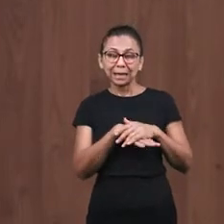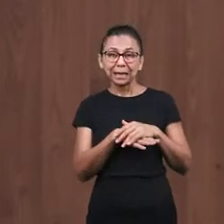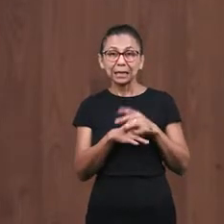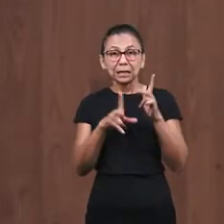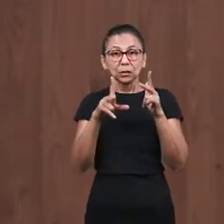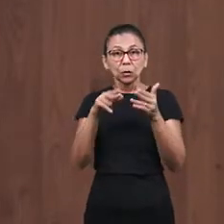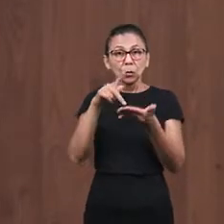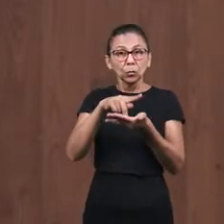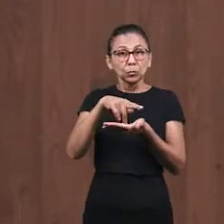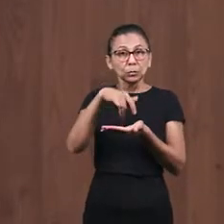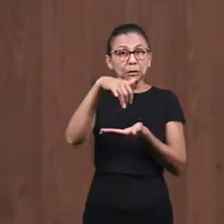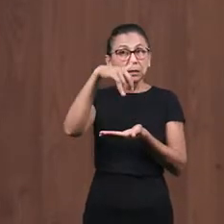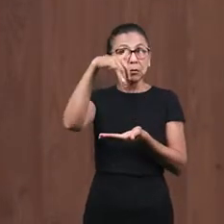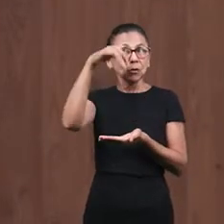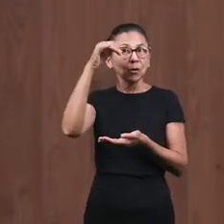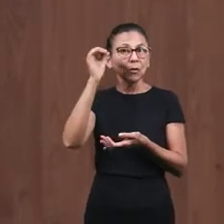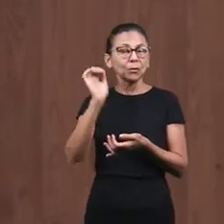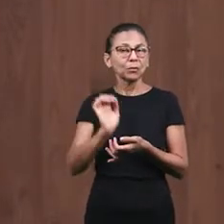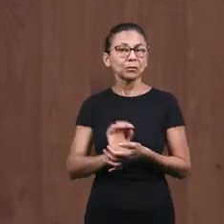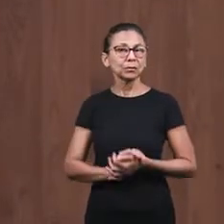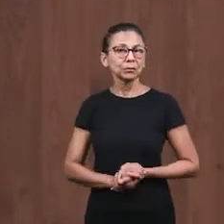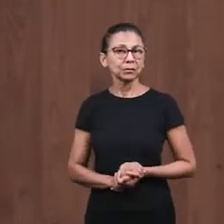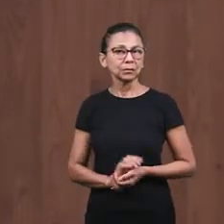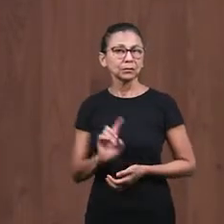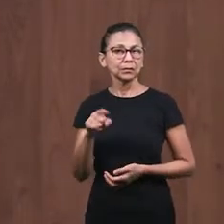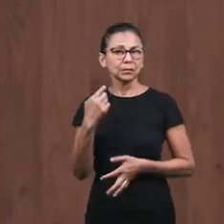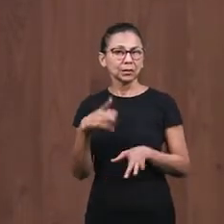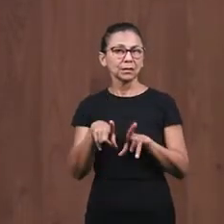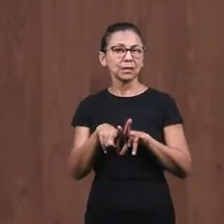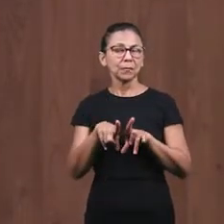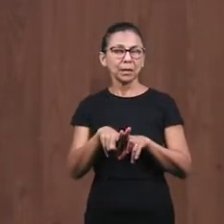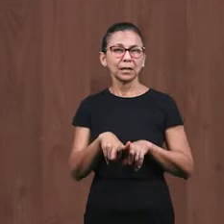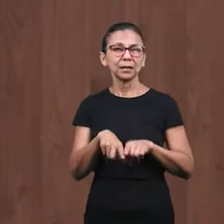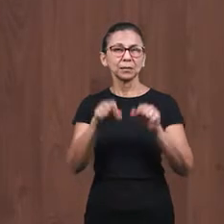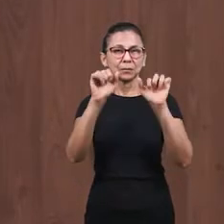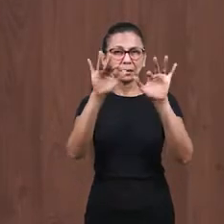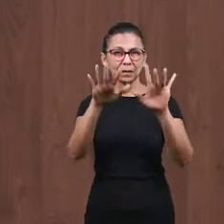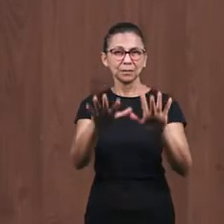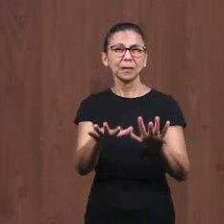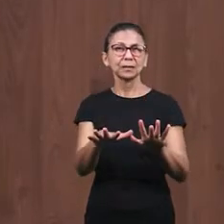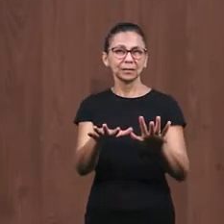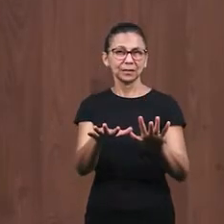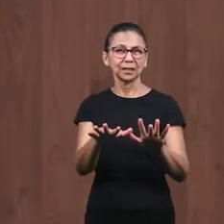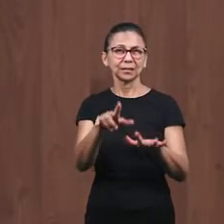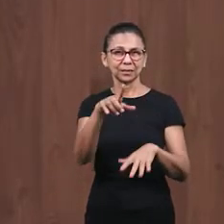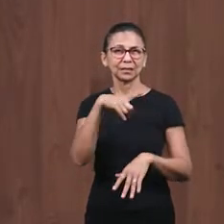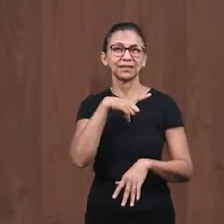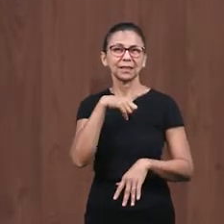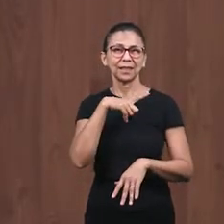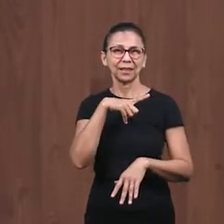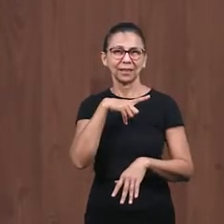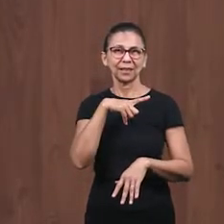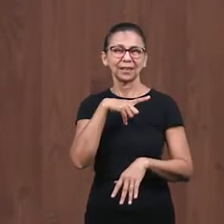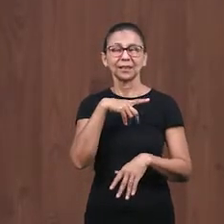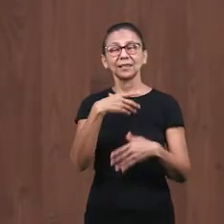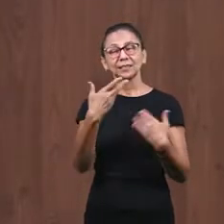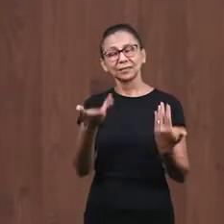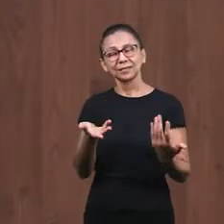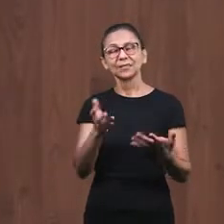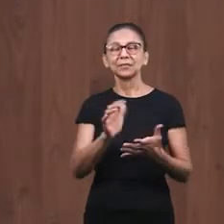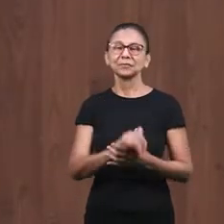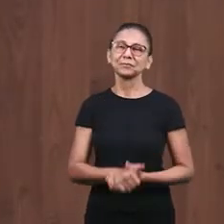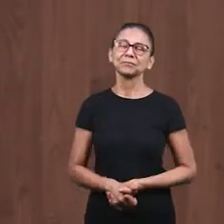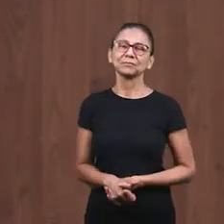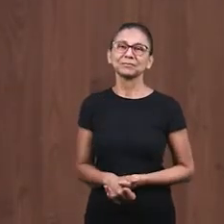bendiciones, hacían parte del tesoro espiritual. Nosotros también recibimos muchas bendiciones. Tú